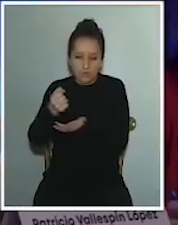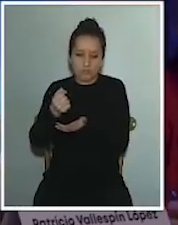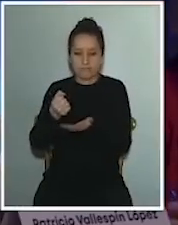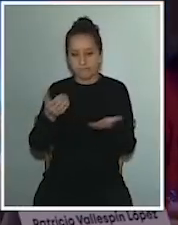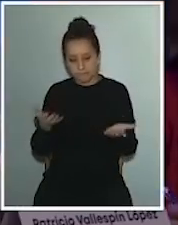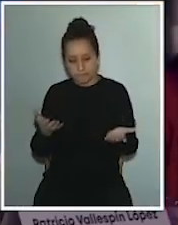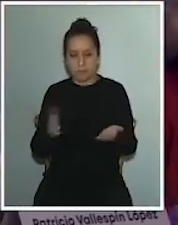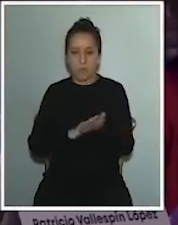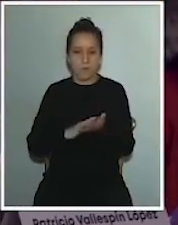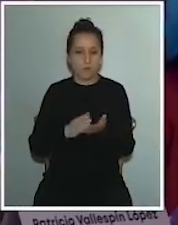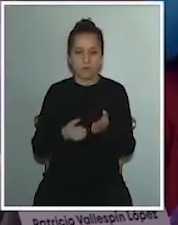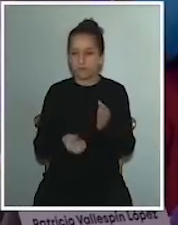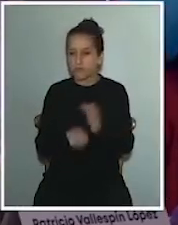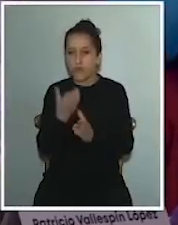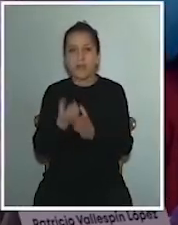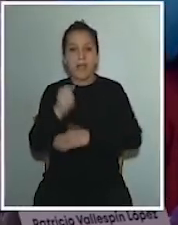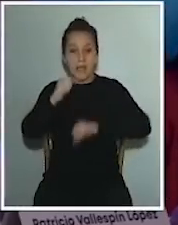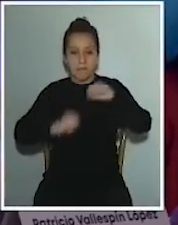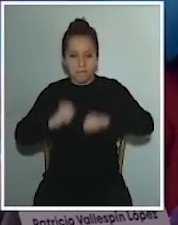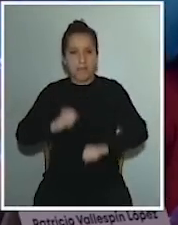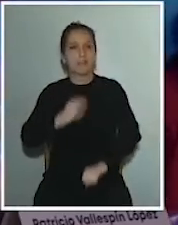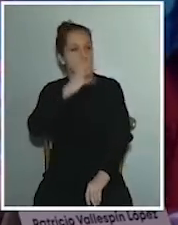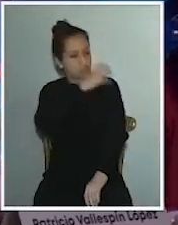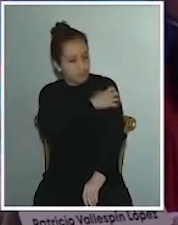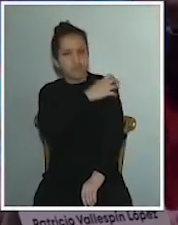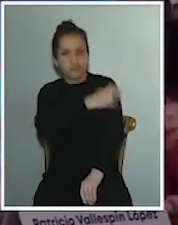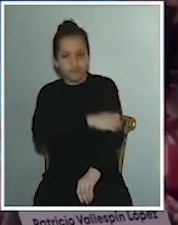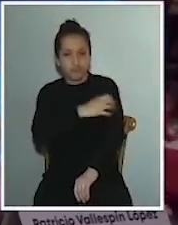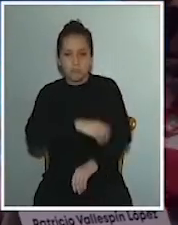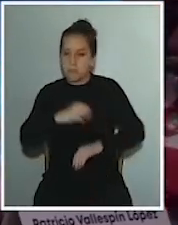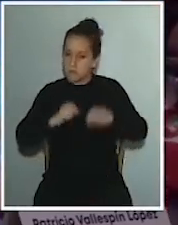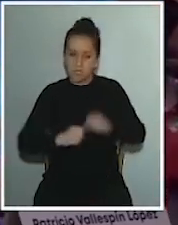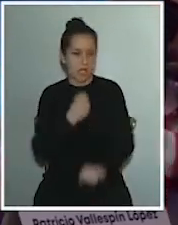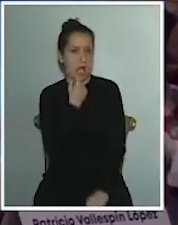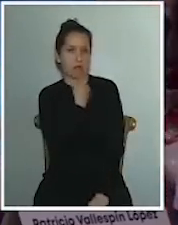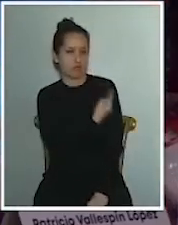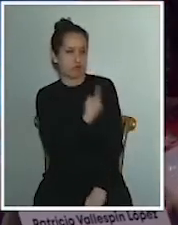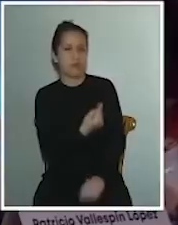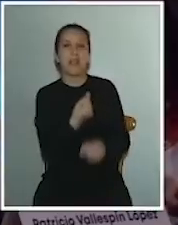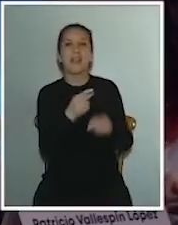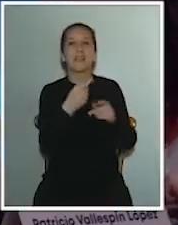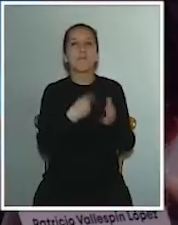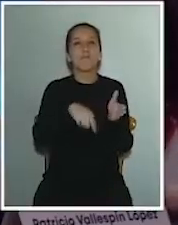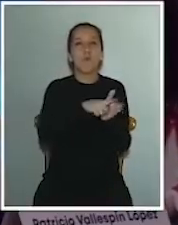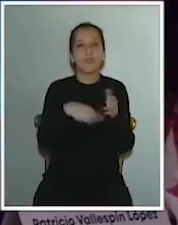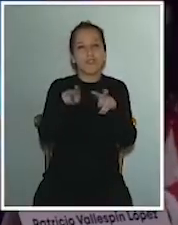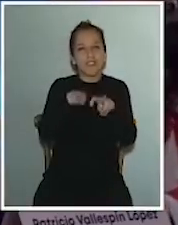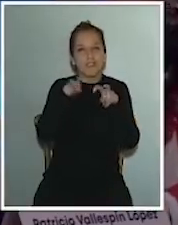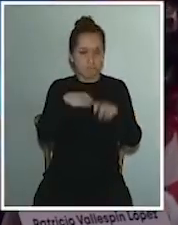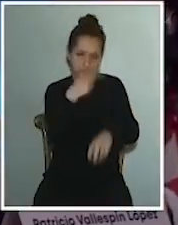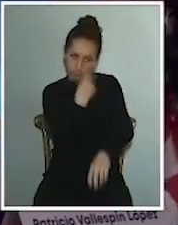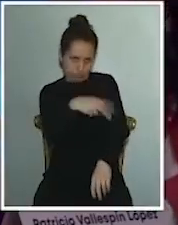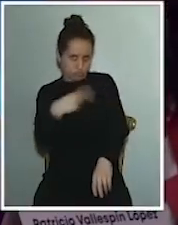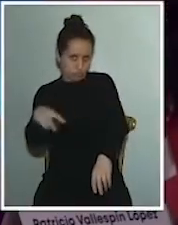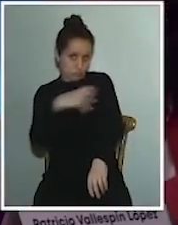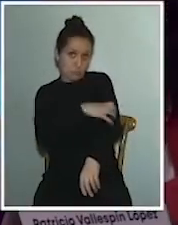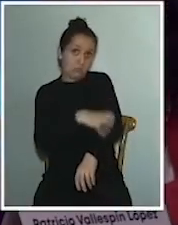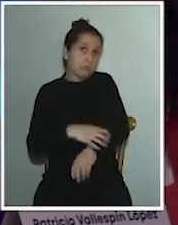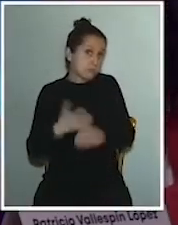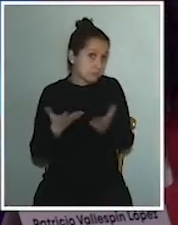instalación de empresas en las regiones de apuntar a cierto grado de autonomía tributaria también está dentro de lo que